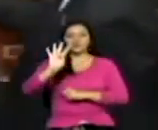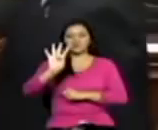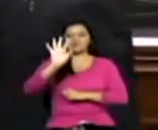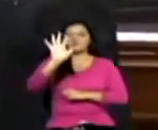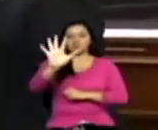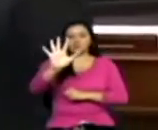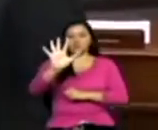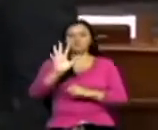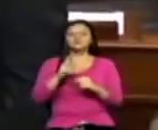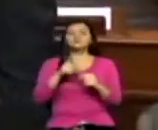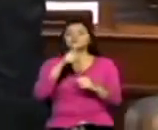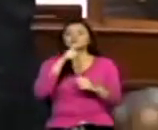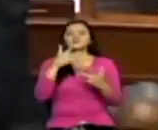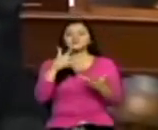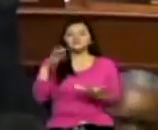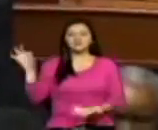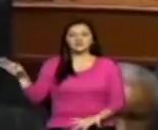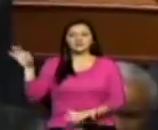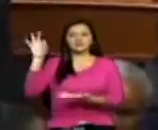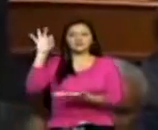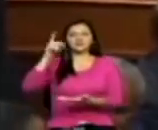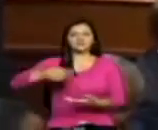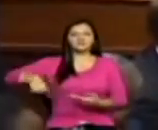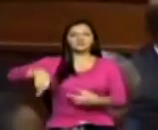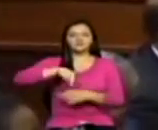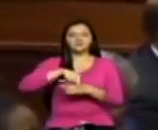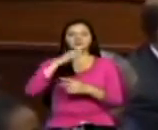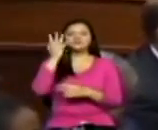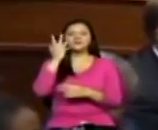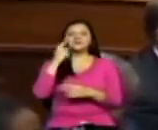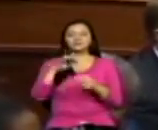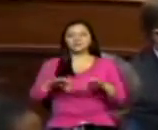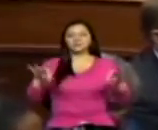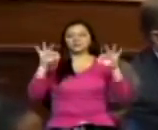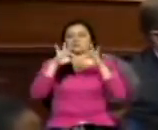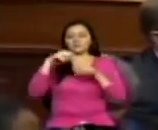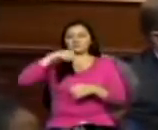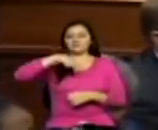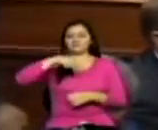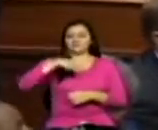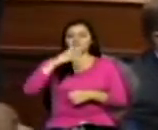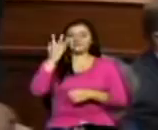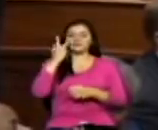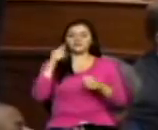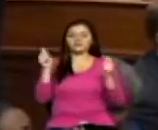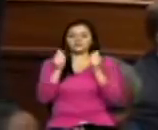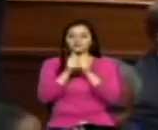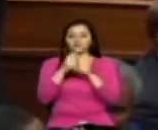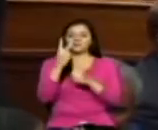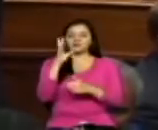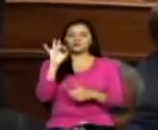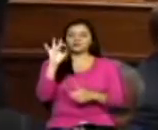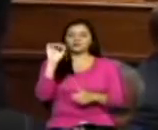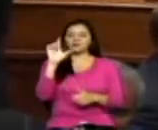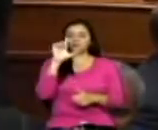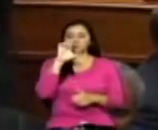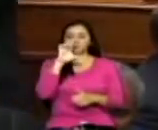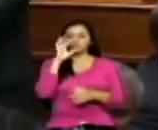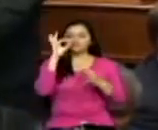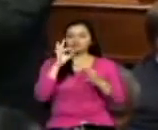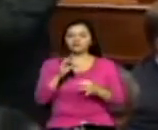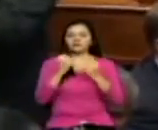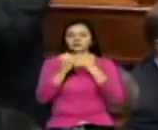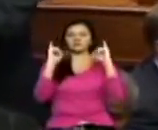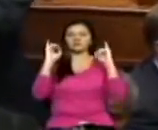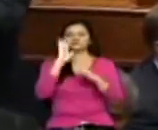1945 por la representatividad de esta fecha, por la relevancia de esta fecha para las peruanas y los peruanos.